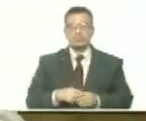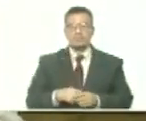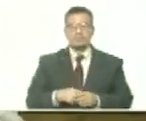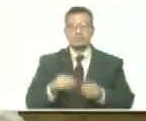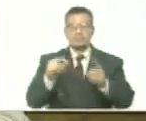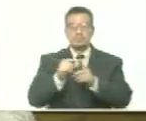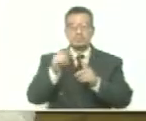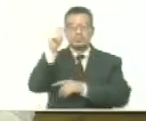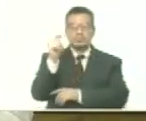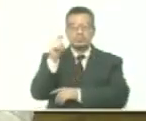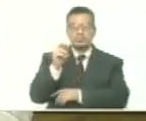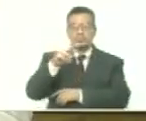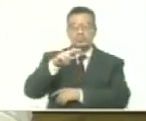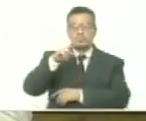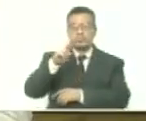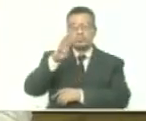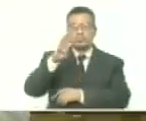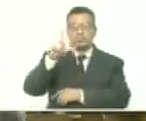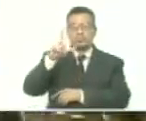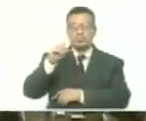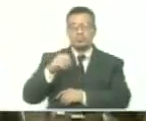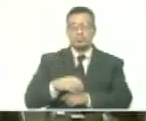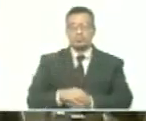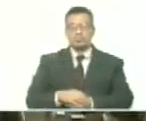Diputado Bruno Galo.